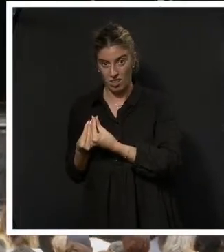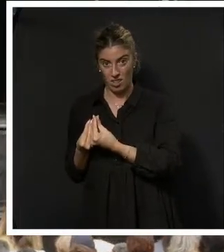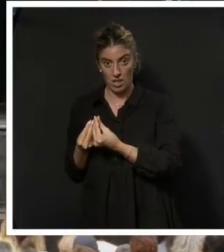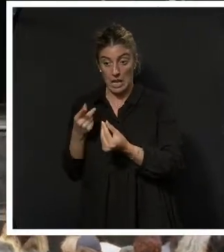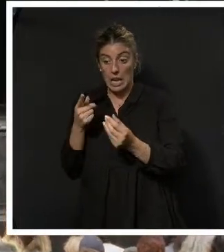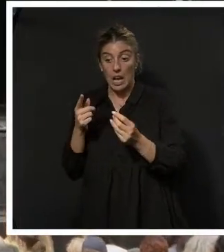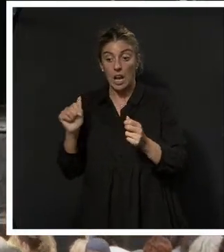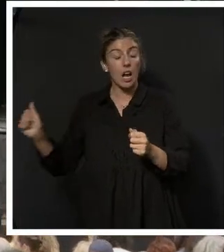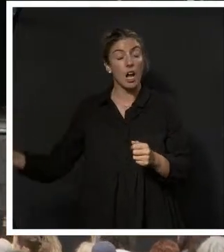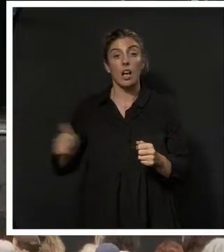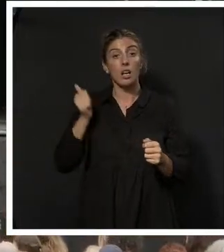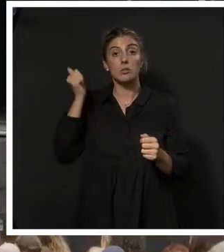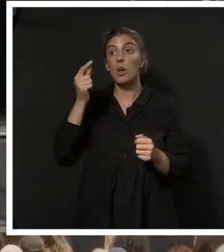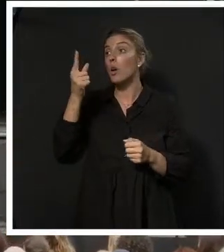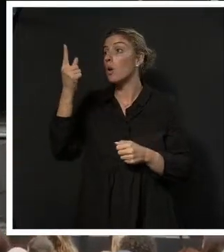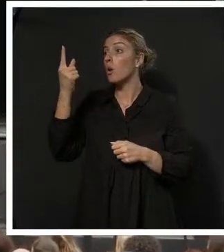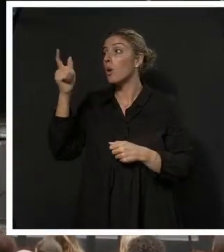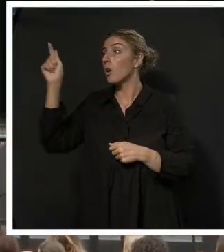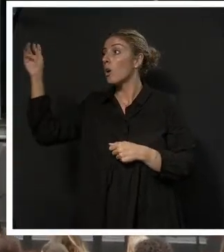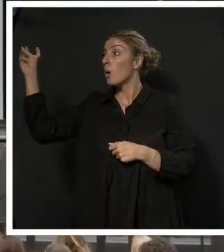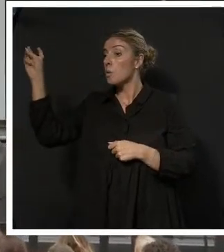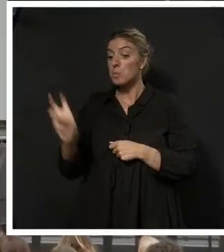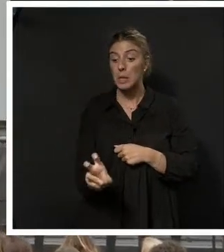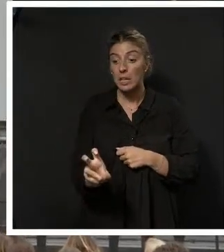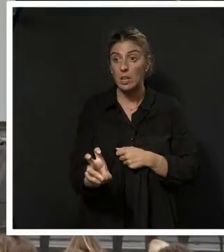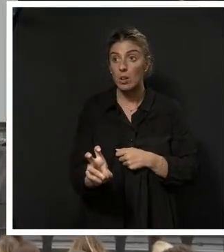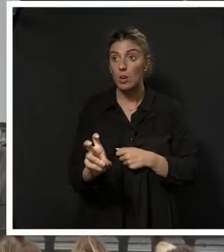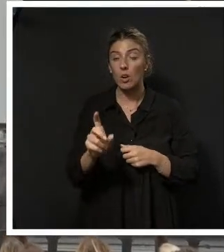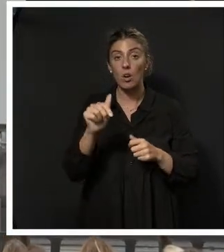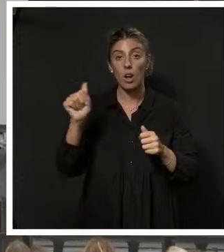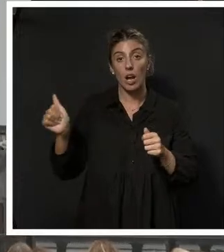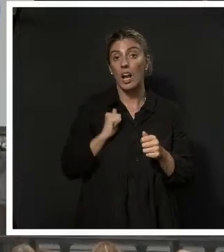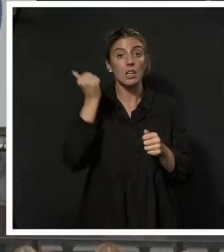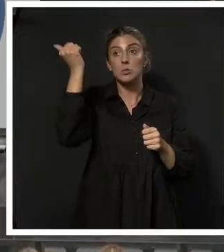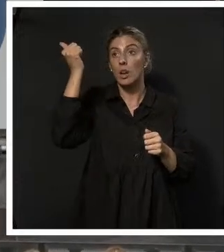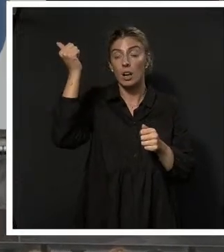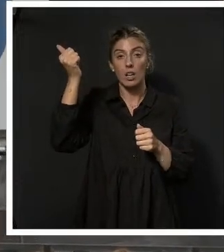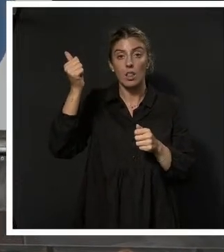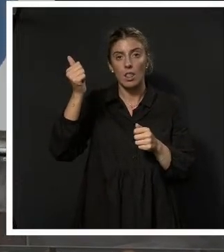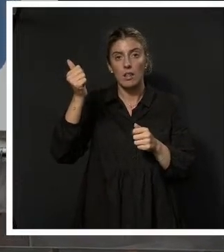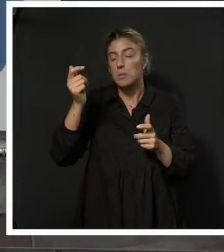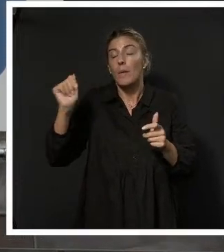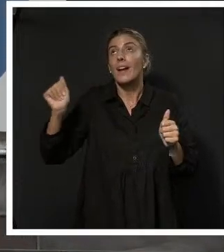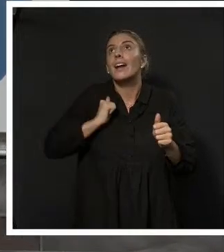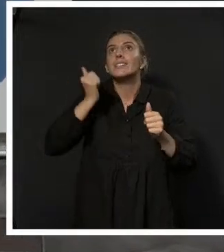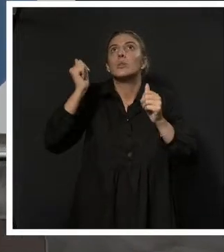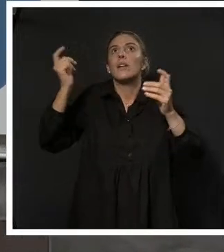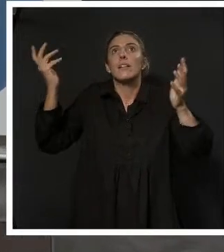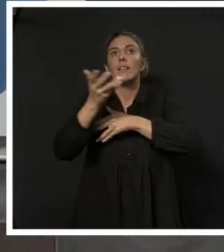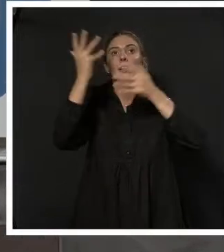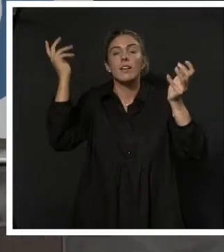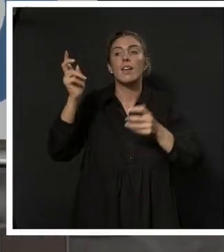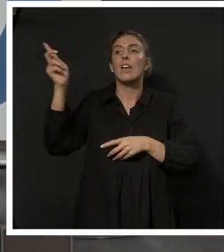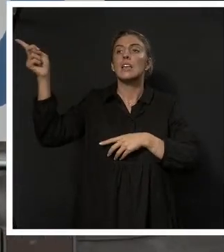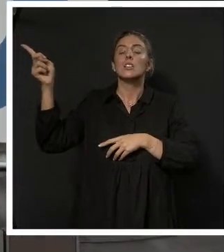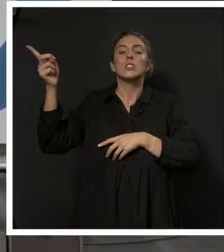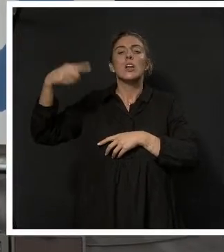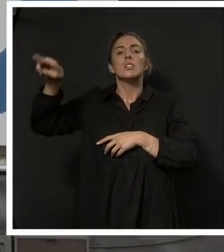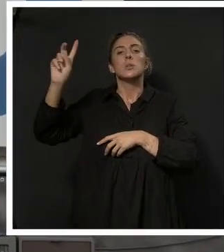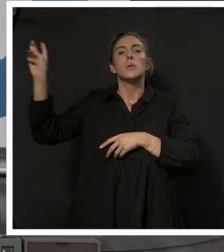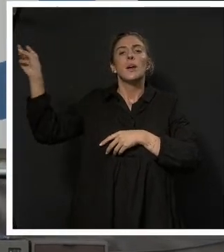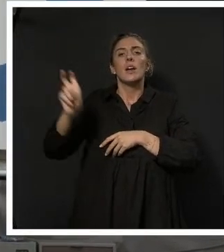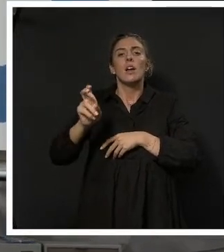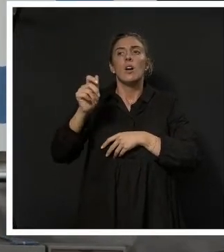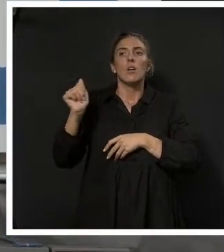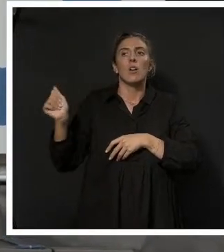de quiero decir estás restaurante fui a otra zona esas casualidades que venían con tempo él es viña andamán de una persona